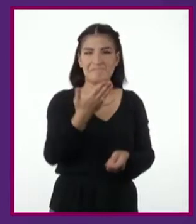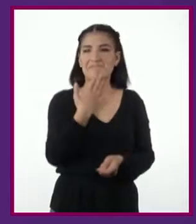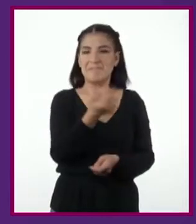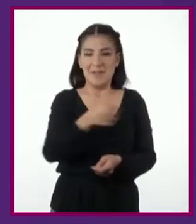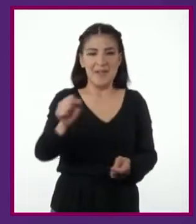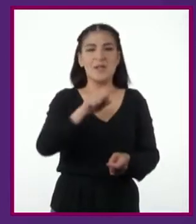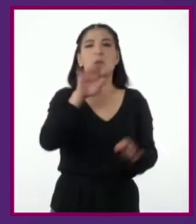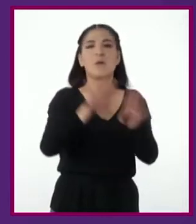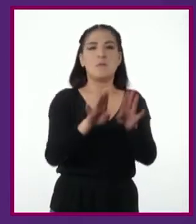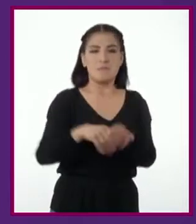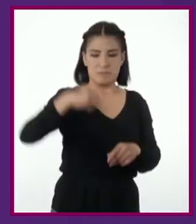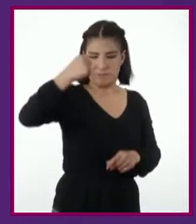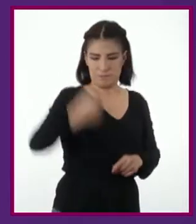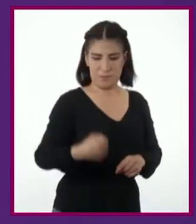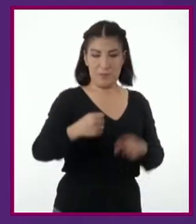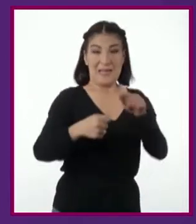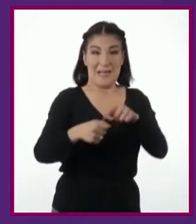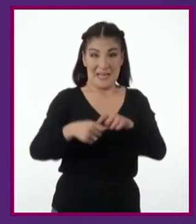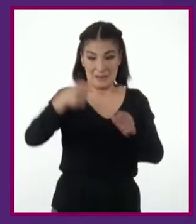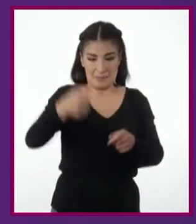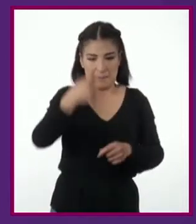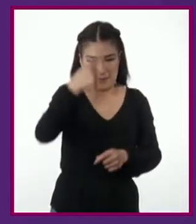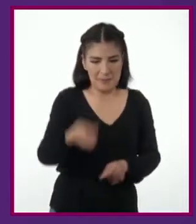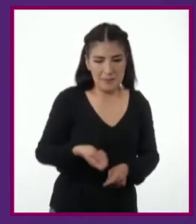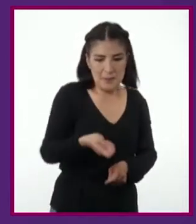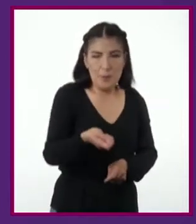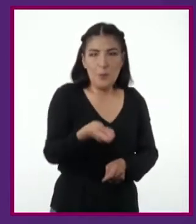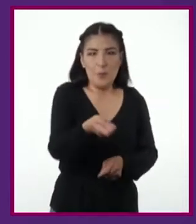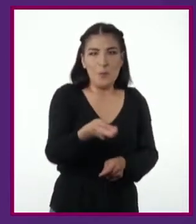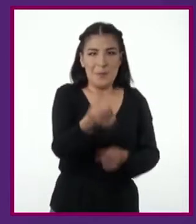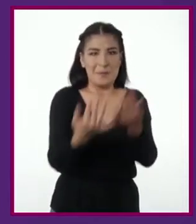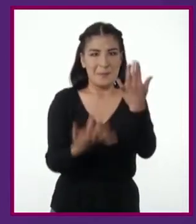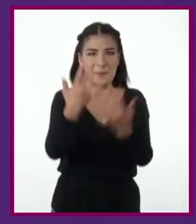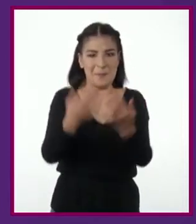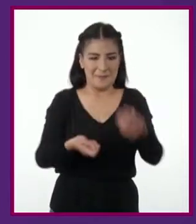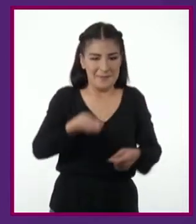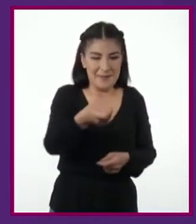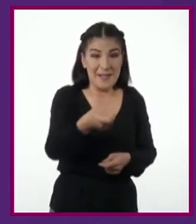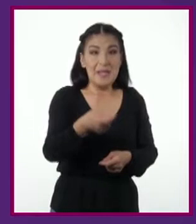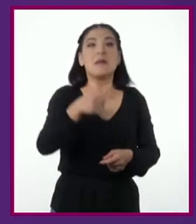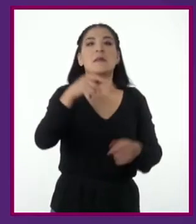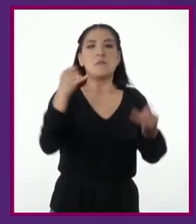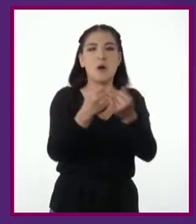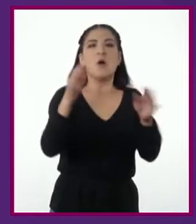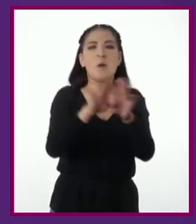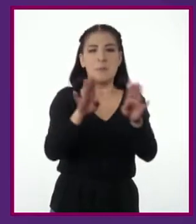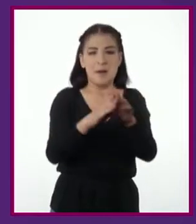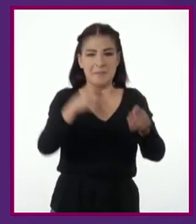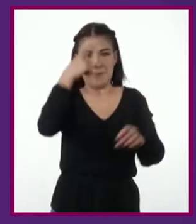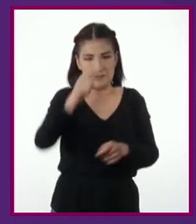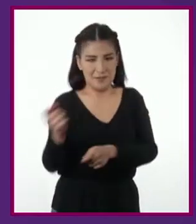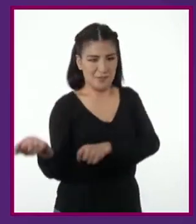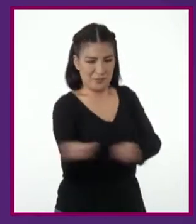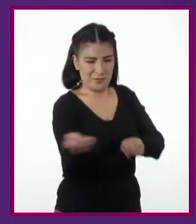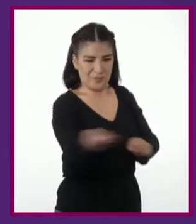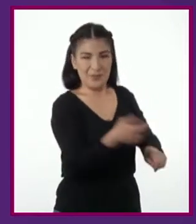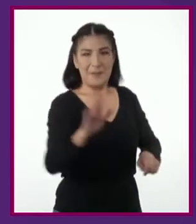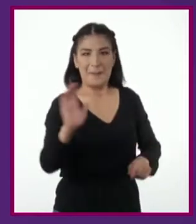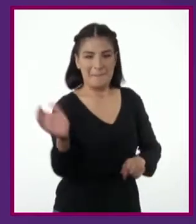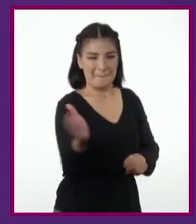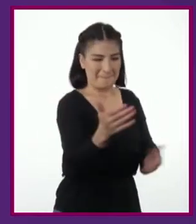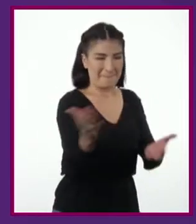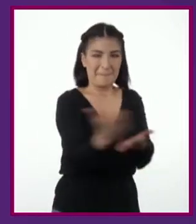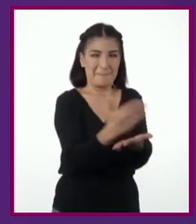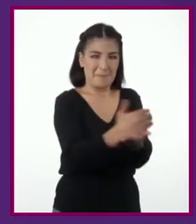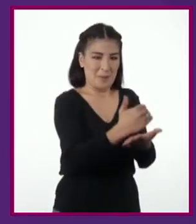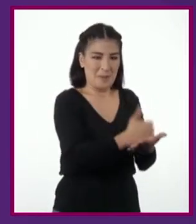madera endurecida al fuego que se empleaba como medio forestal, podas y deshierves, hachuelas para